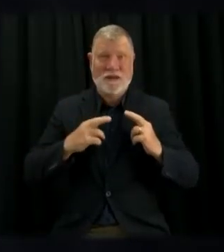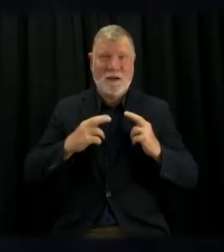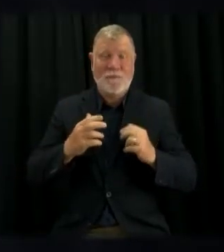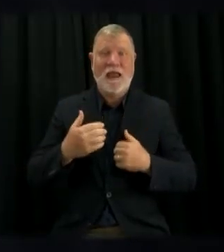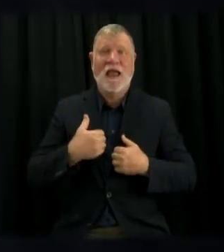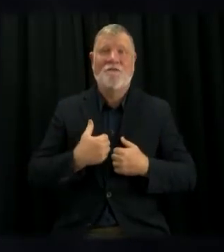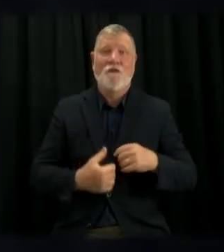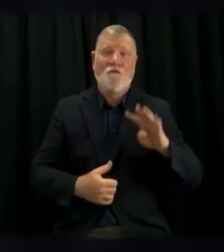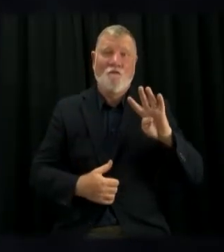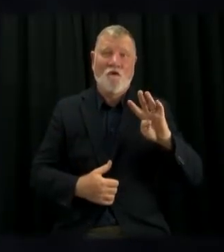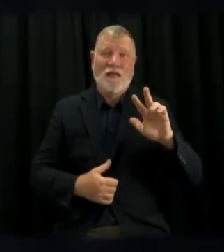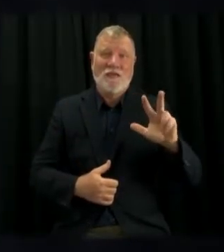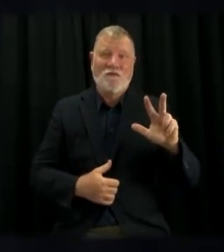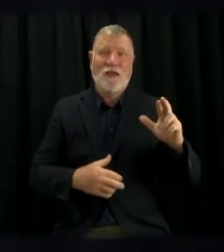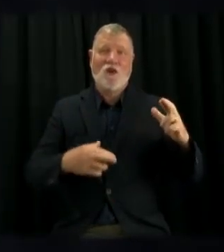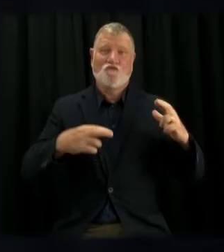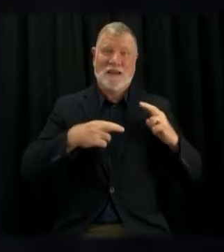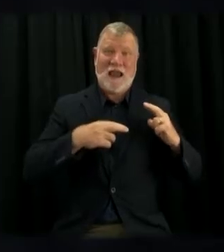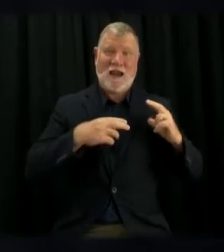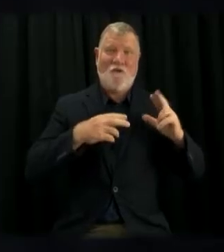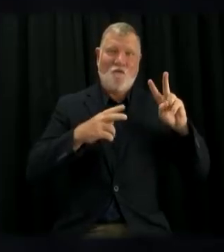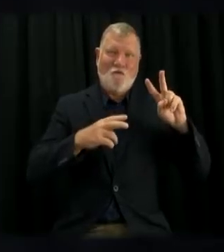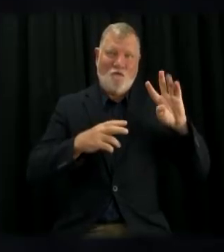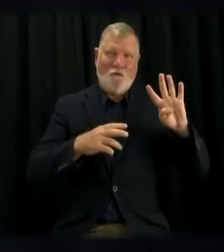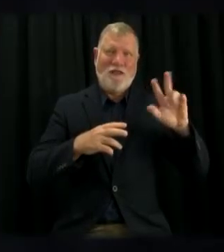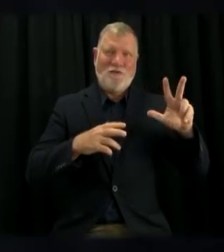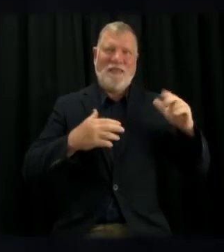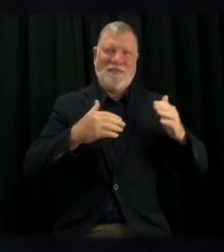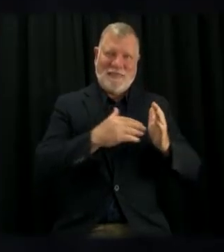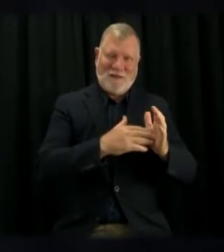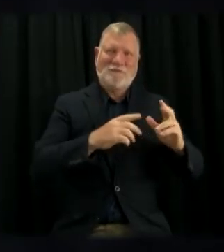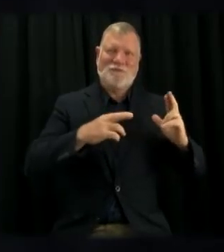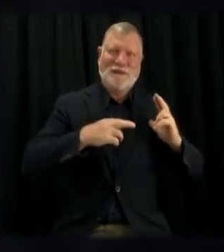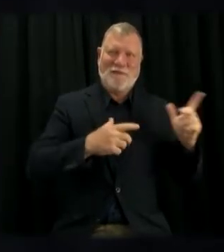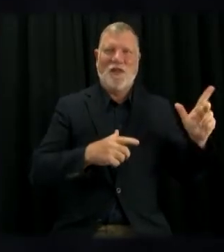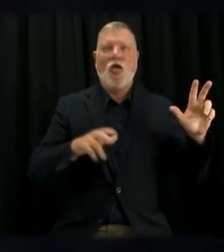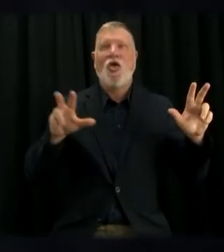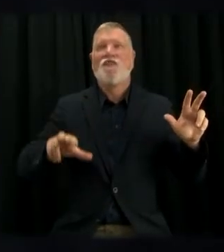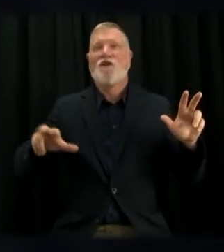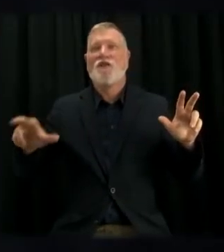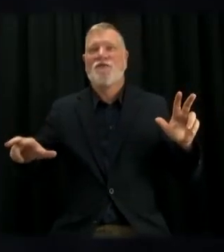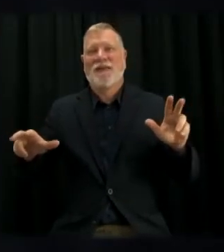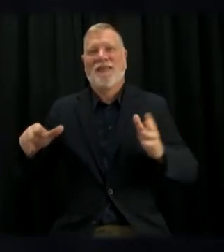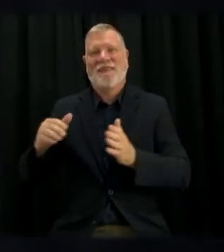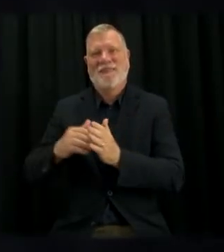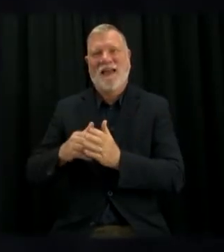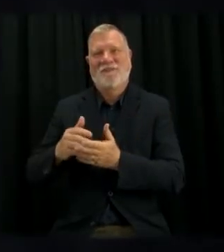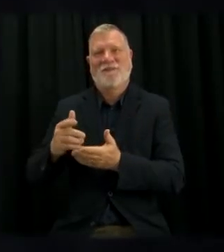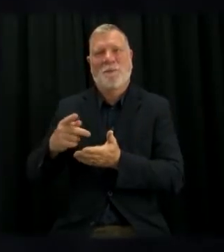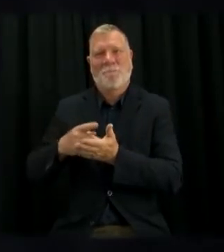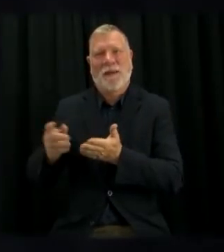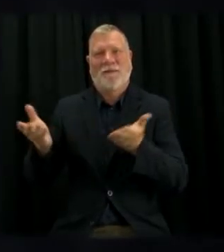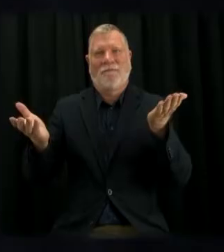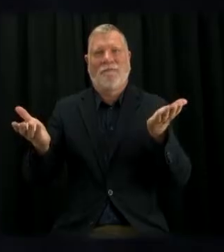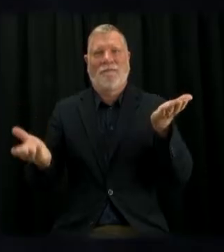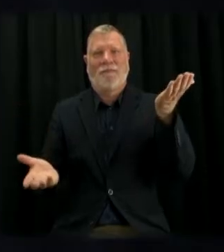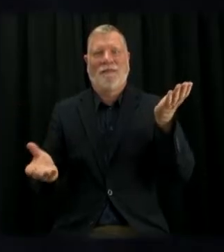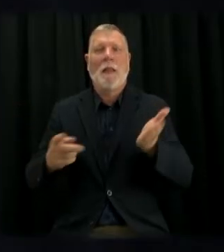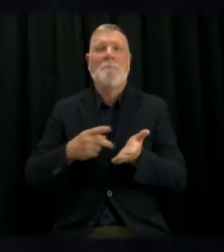de maestros hay 43,000 retirados que reciben pensiones y 33,000 que